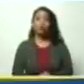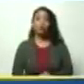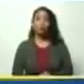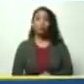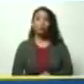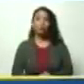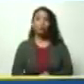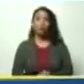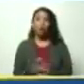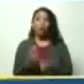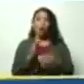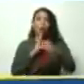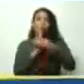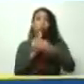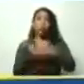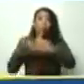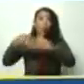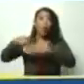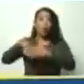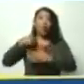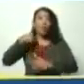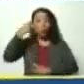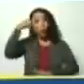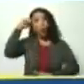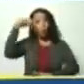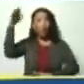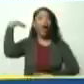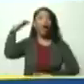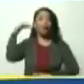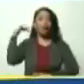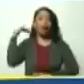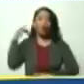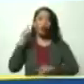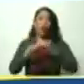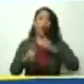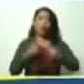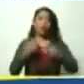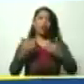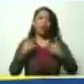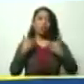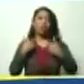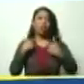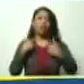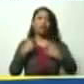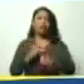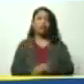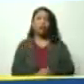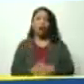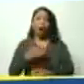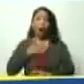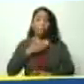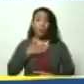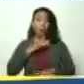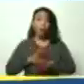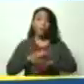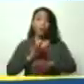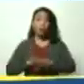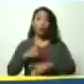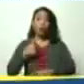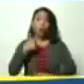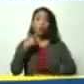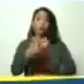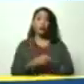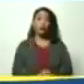nos congelaban las cuentas lo recuerdo detalles pues cosas que uno pasó a mi me pasó eso que le estoy diciendo